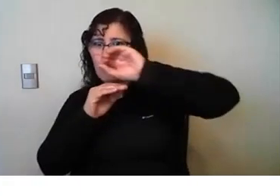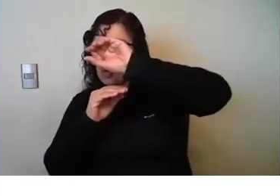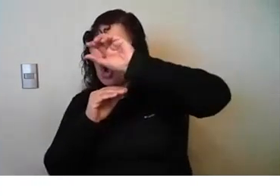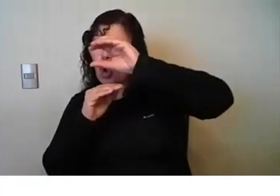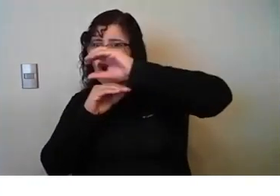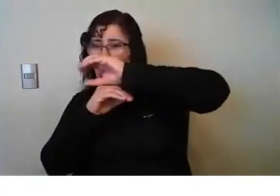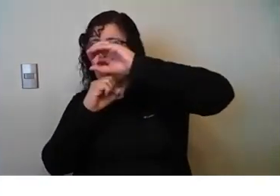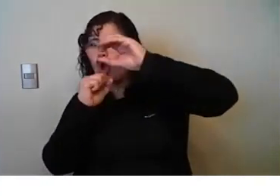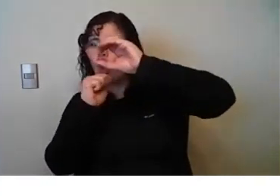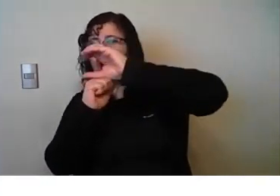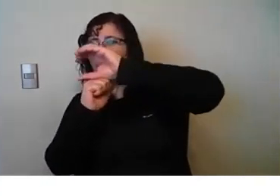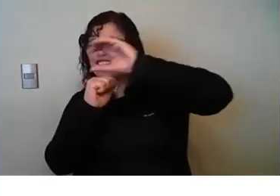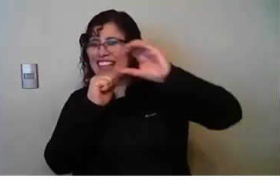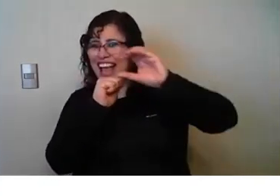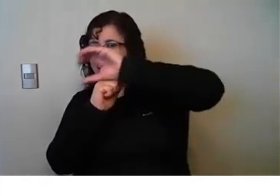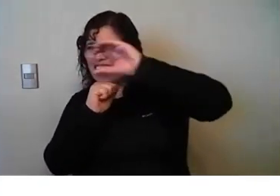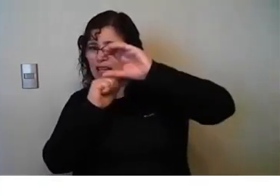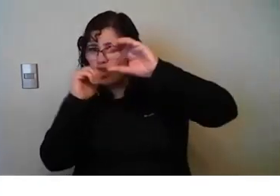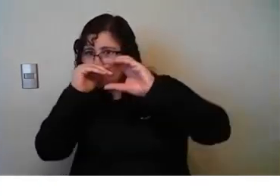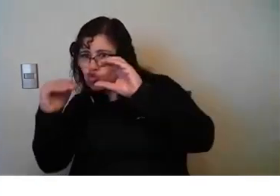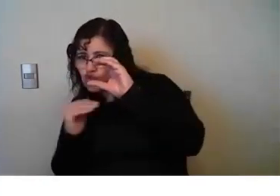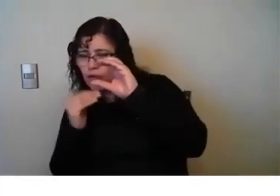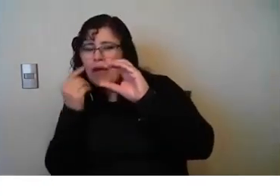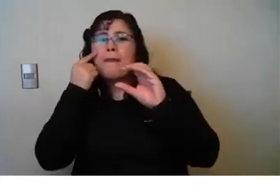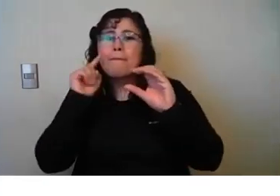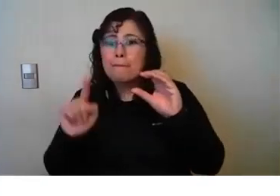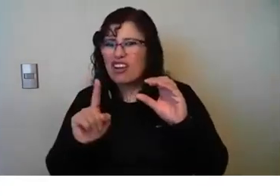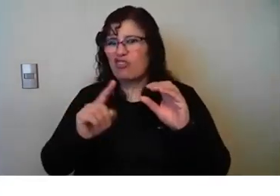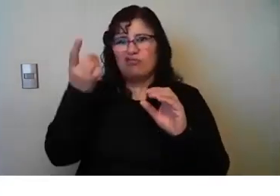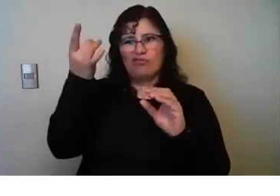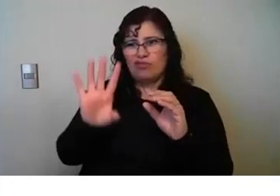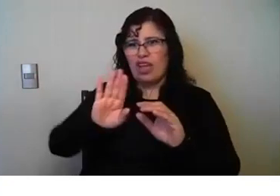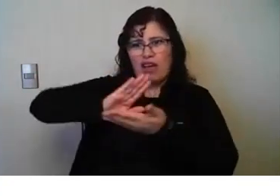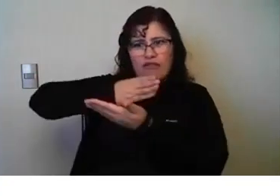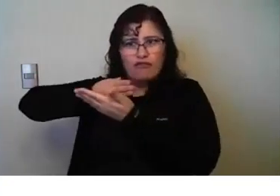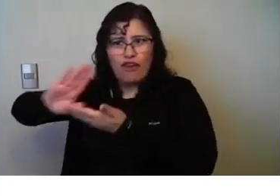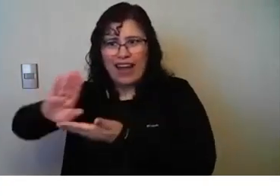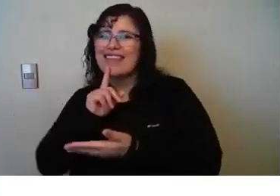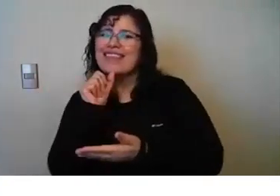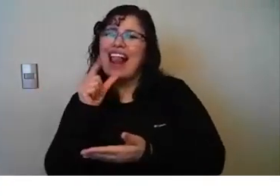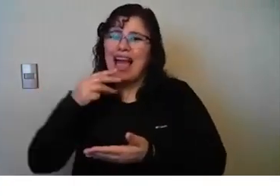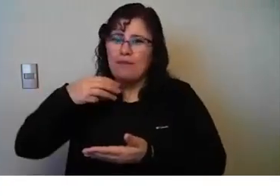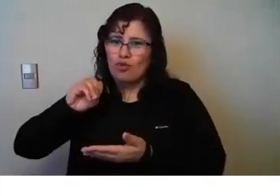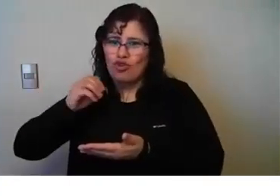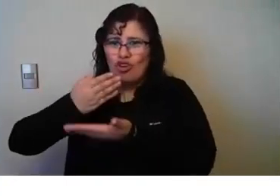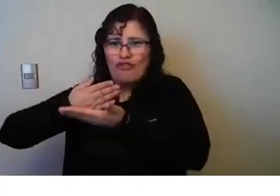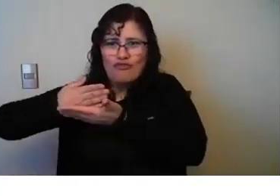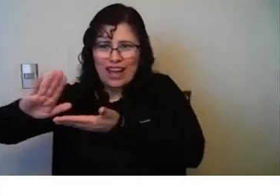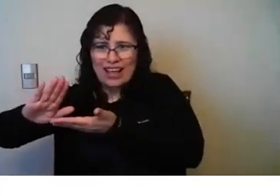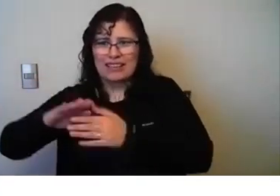tálamo. Porque el tálamo se conecta con la corteza a través del estrato número 6.